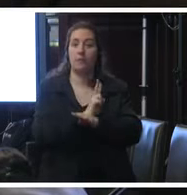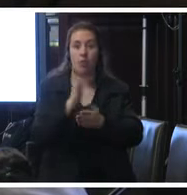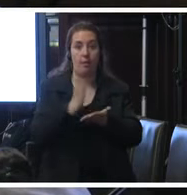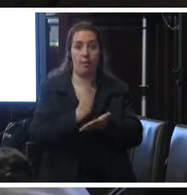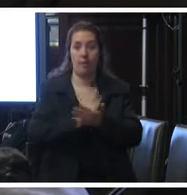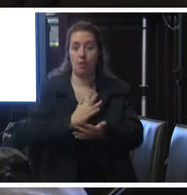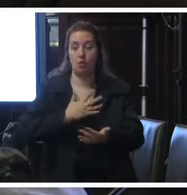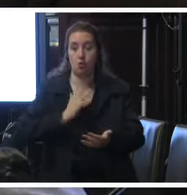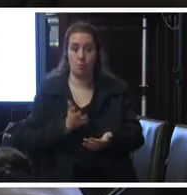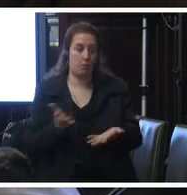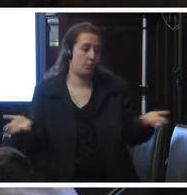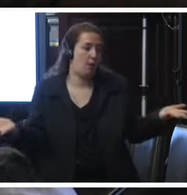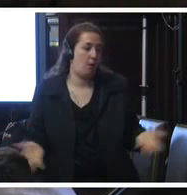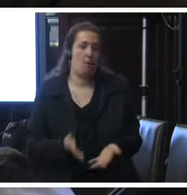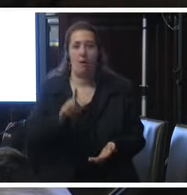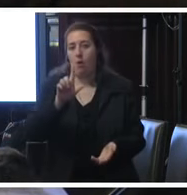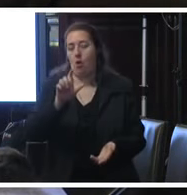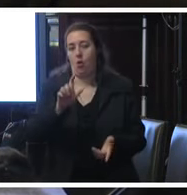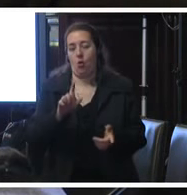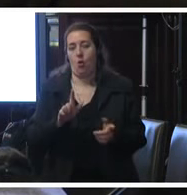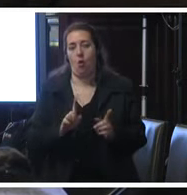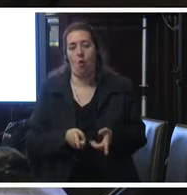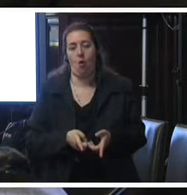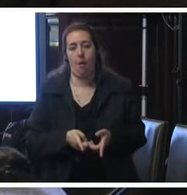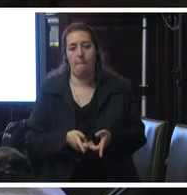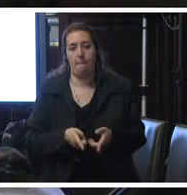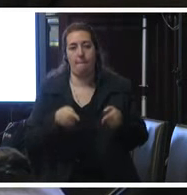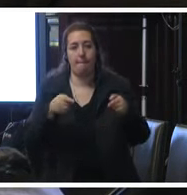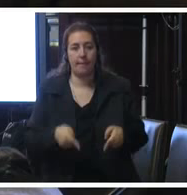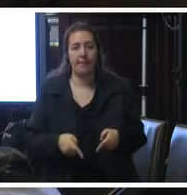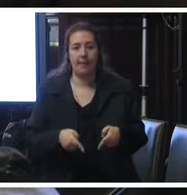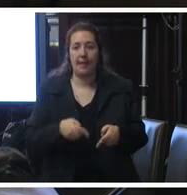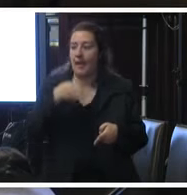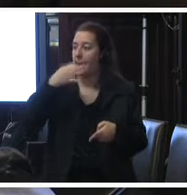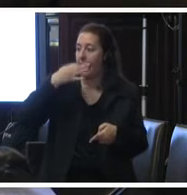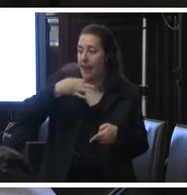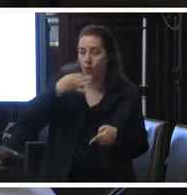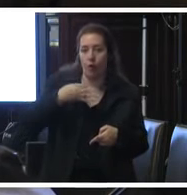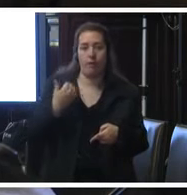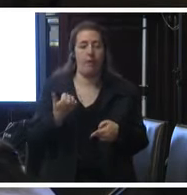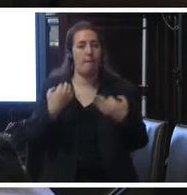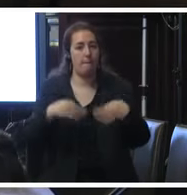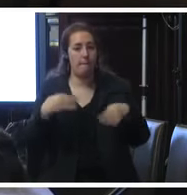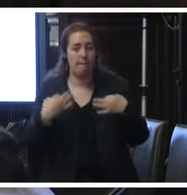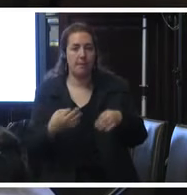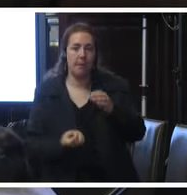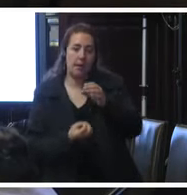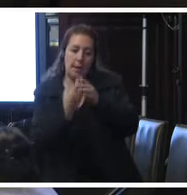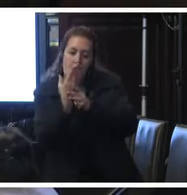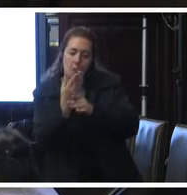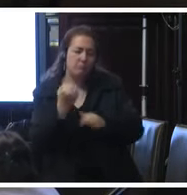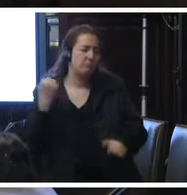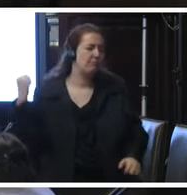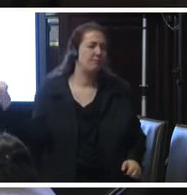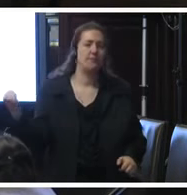humanos. Y ahora, por supuesto, esta relatoría especial que se ha creado y que es vital para